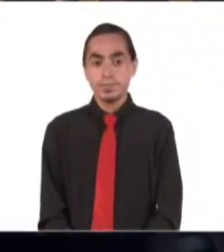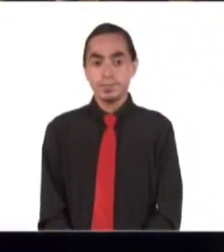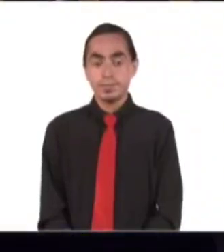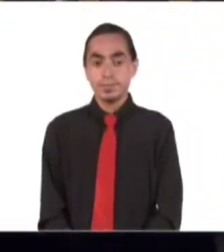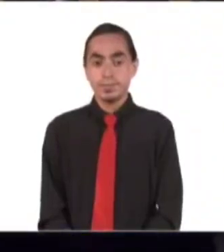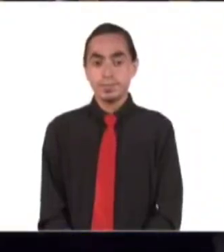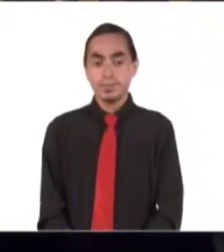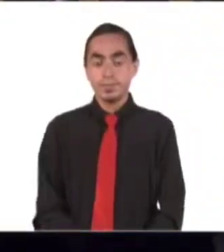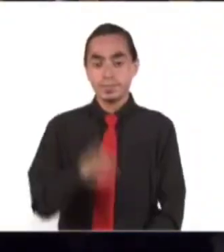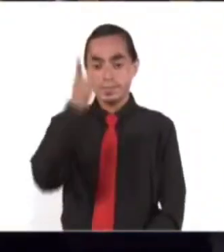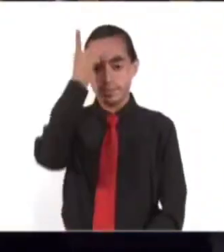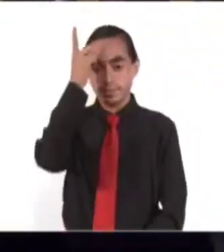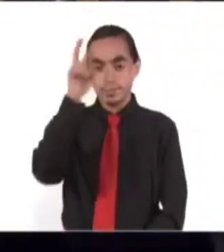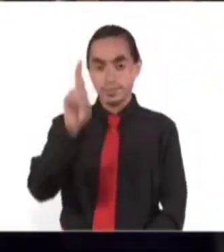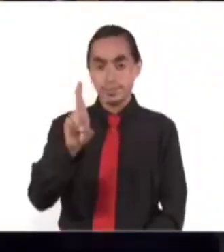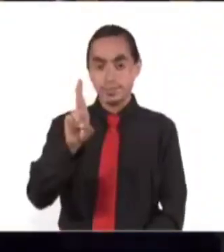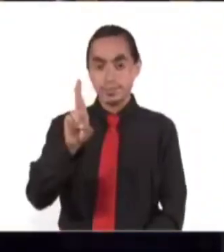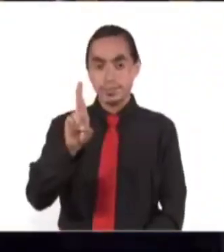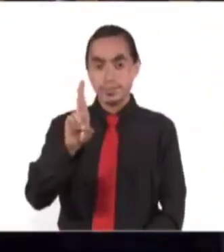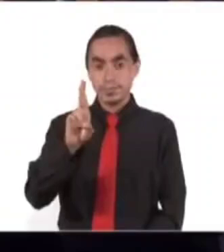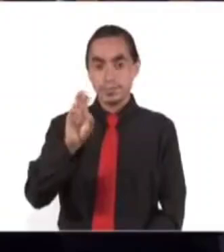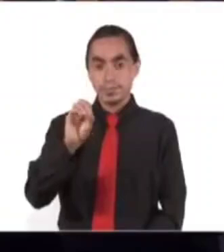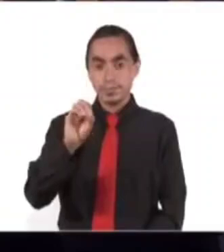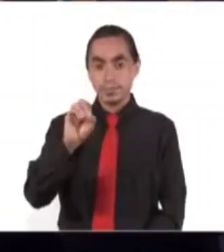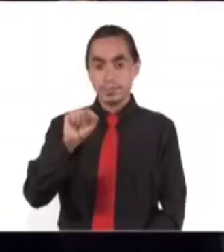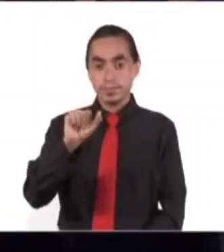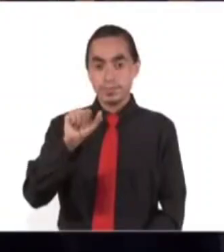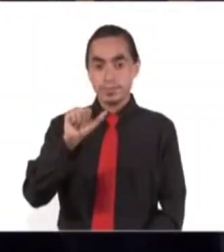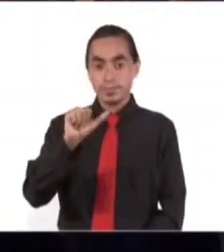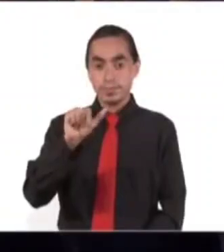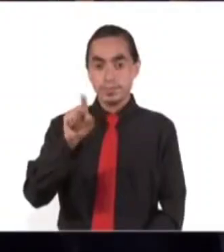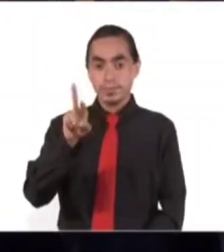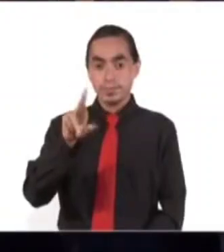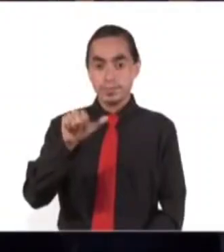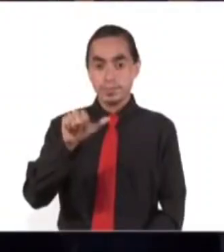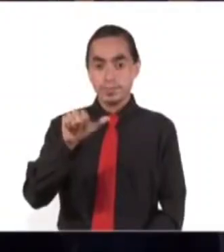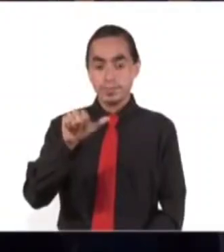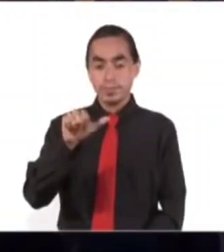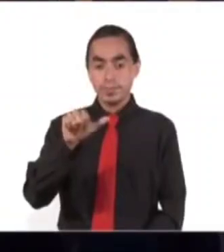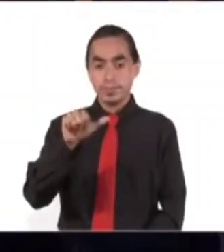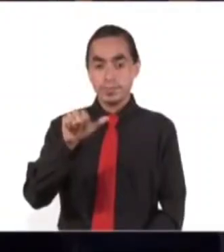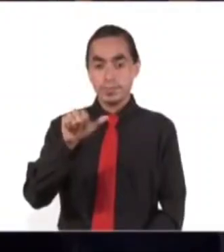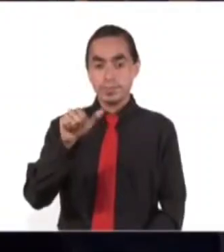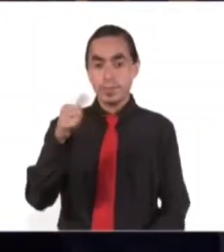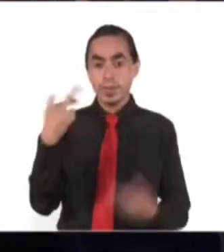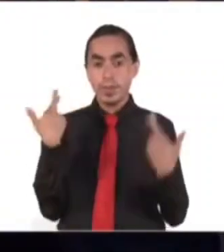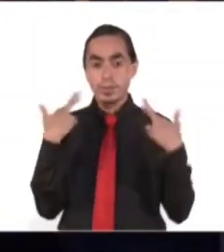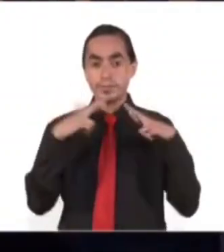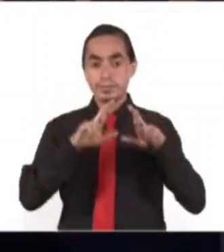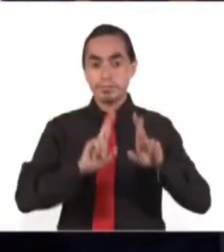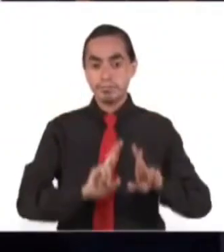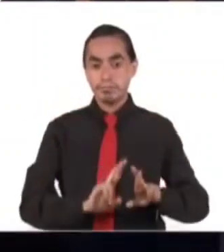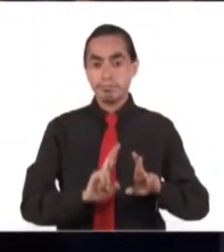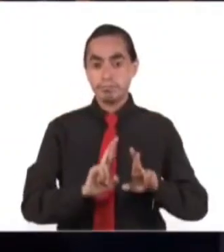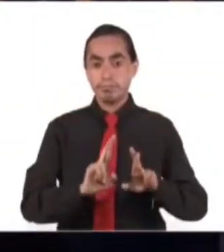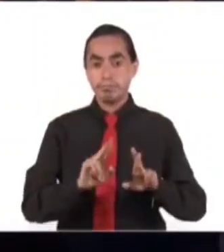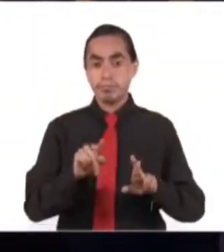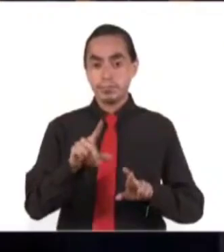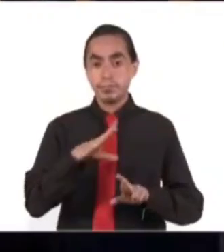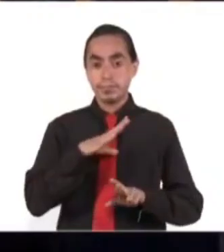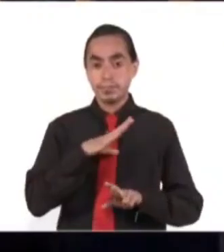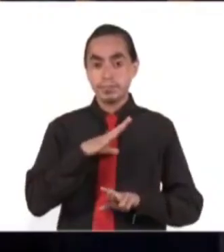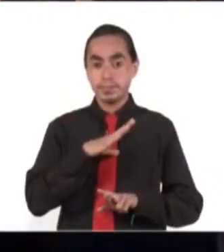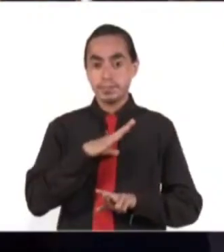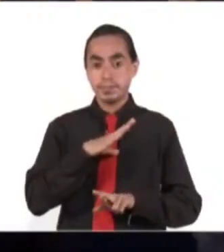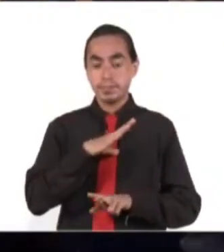La doctora Rosaura Ruiz Gutiérrez, profesora de tiempo completo, titular C de